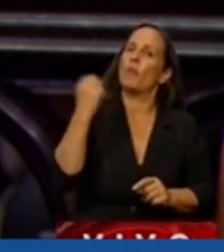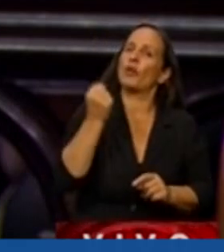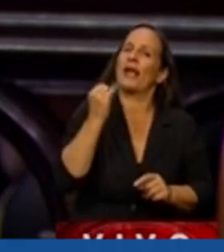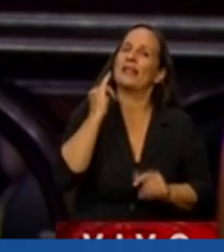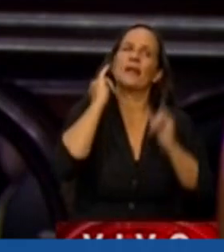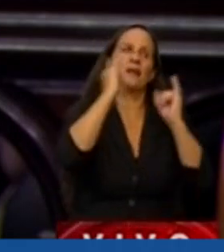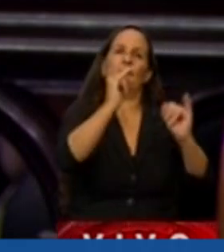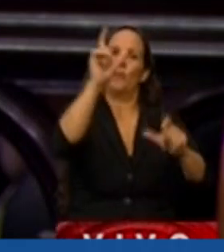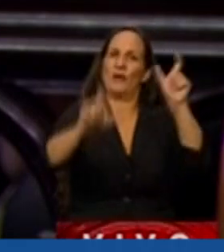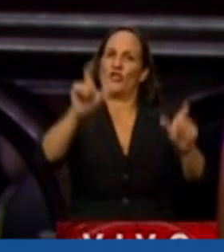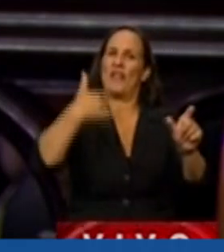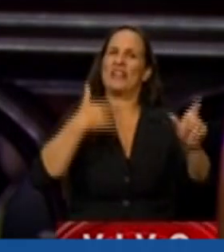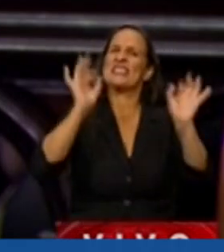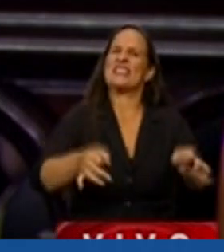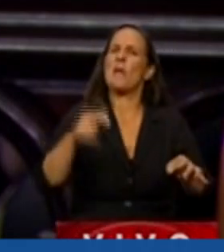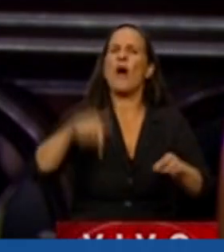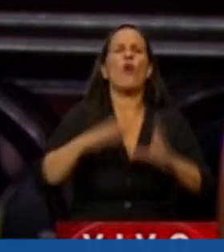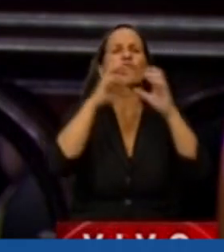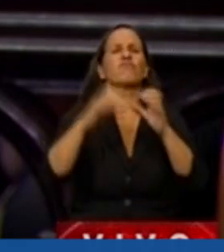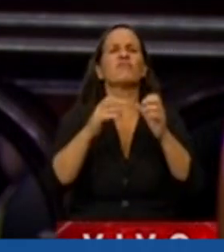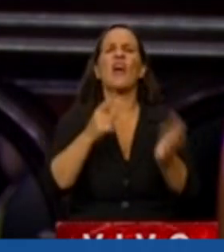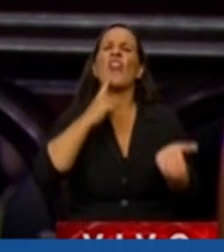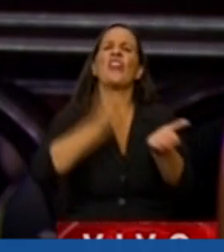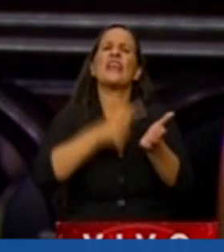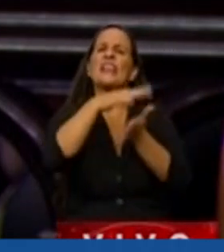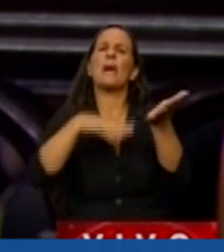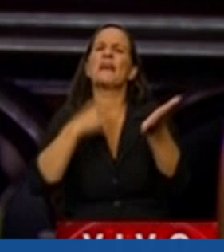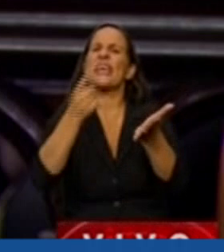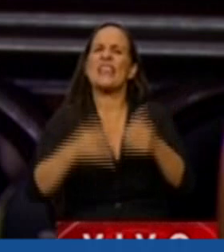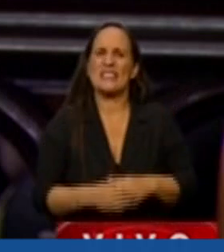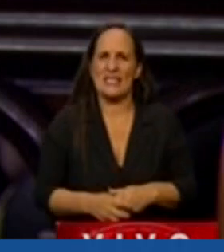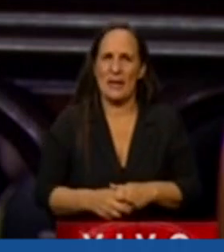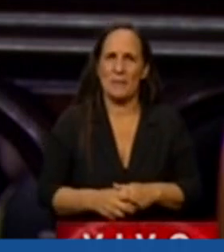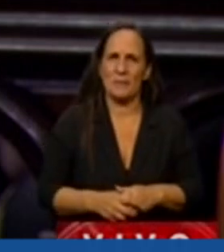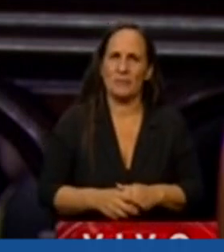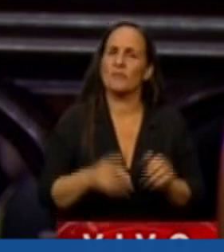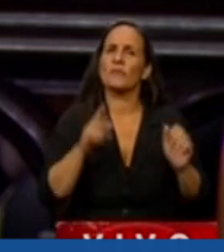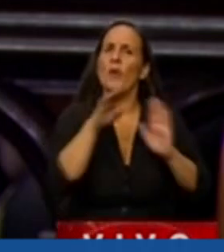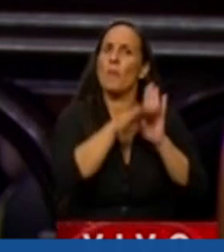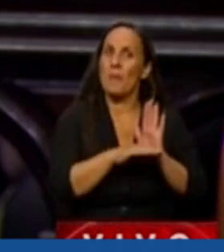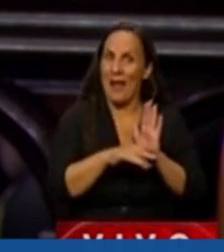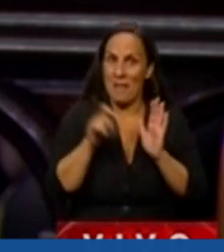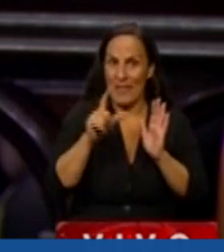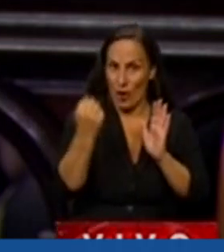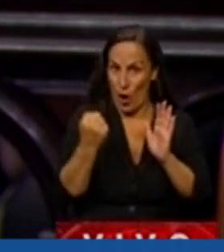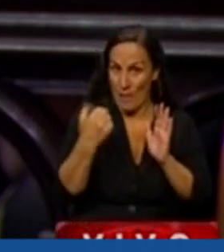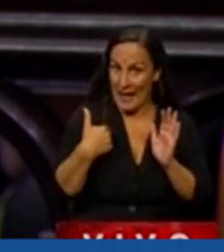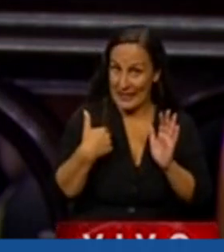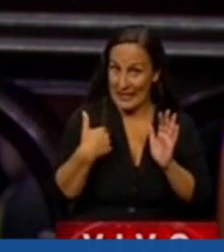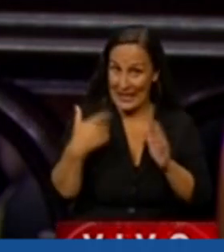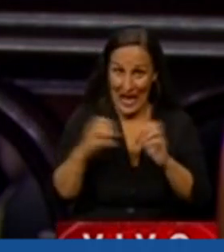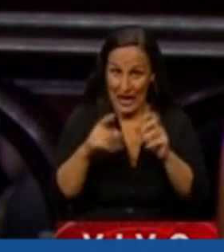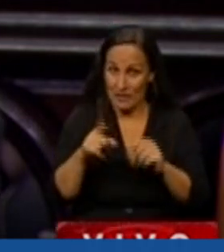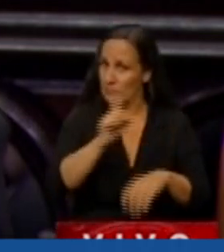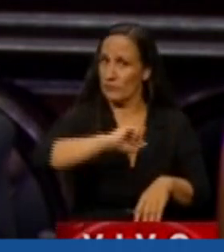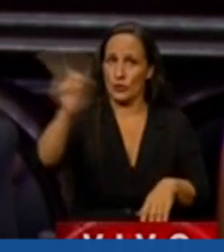noche. ¿Qué dice ese dictamen? ¿Discutimos un programa económico para la Argentina? No. ¿Discutimos